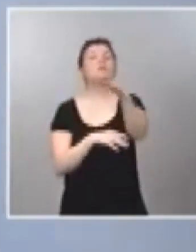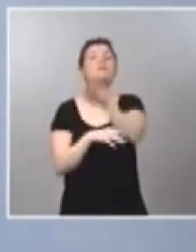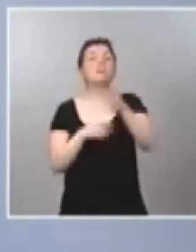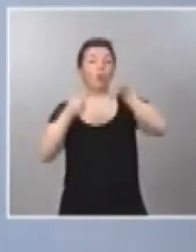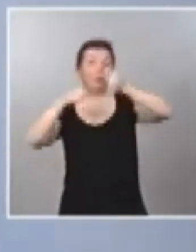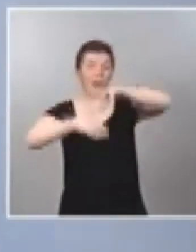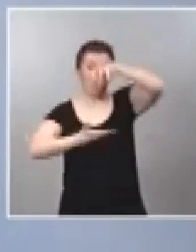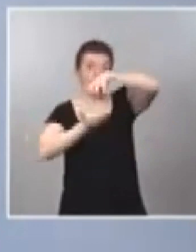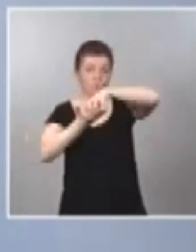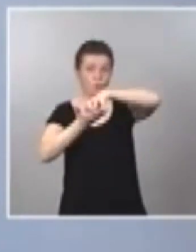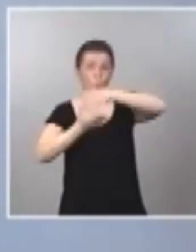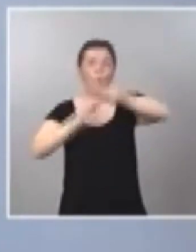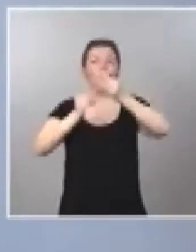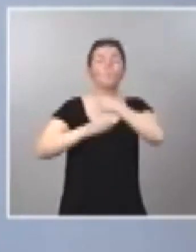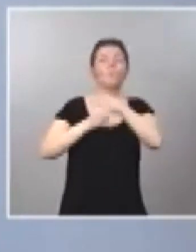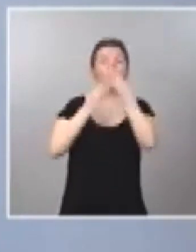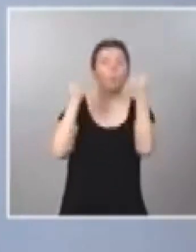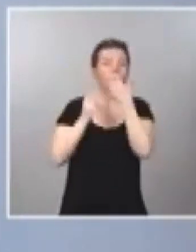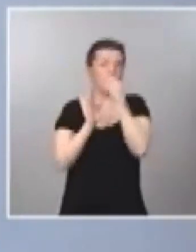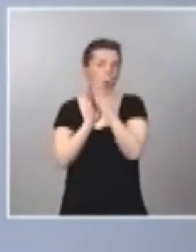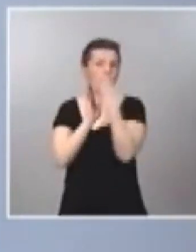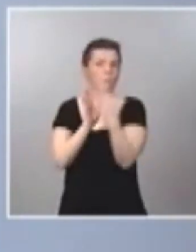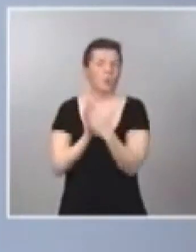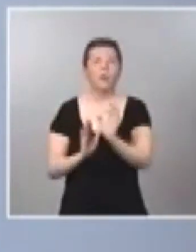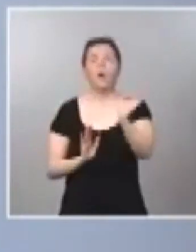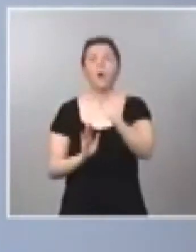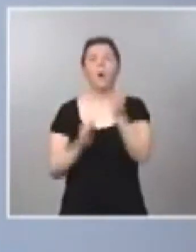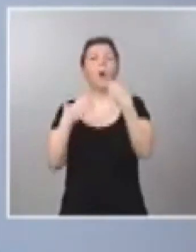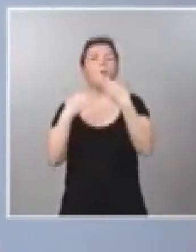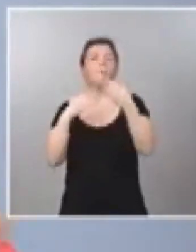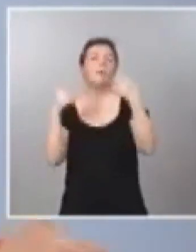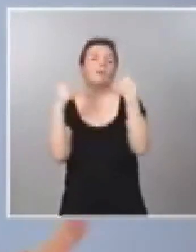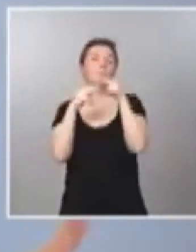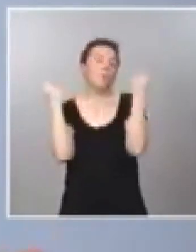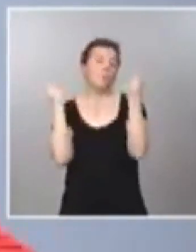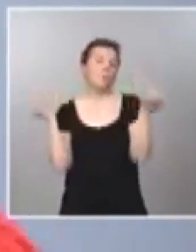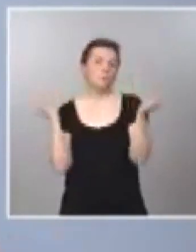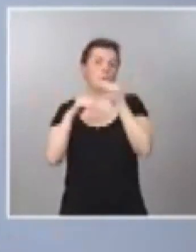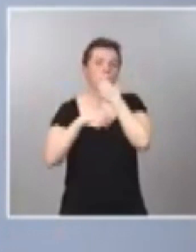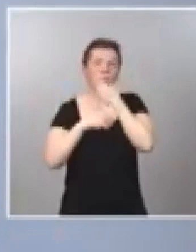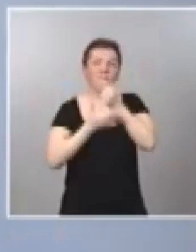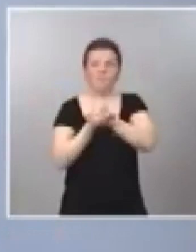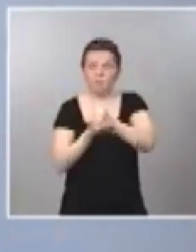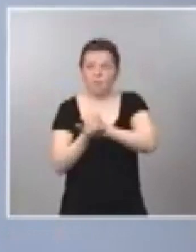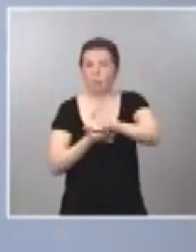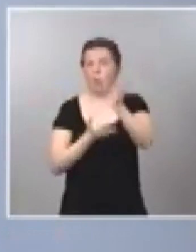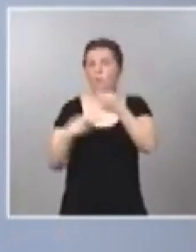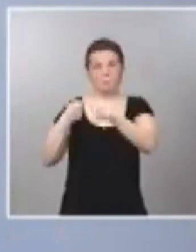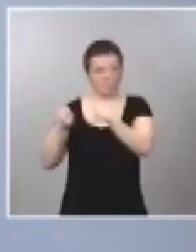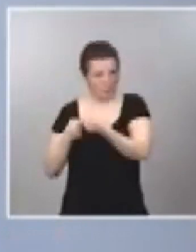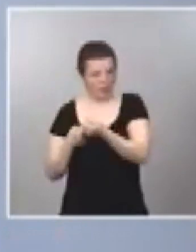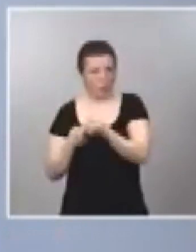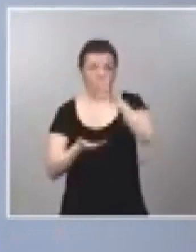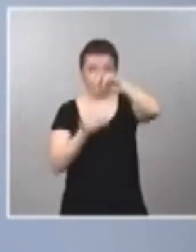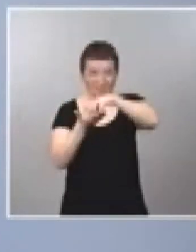tanto de uso público, por ejemplo una biblioteca, o abiertos al público, como puede ser una farmacia o un supermercado, y también